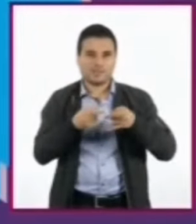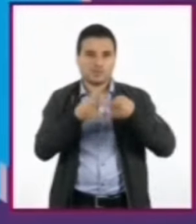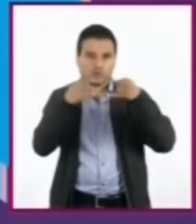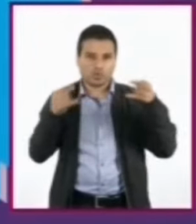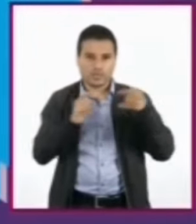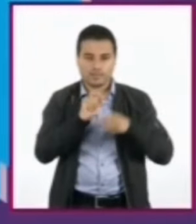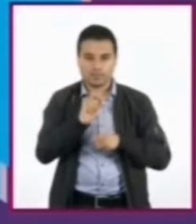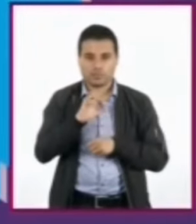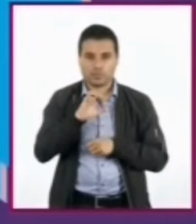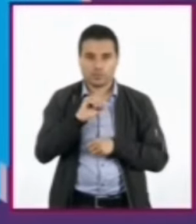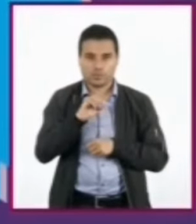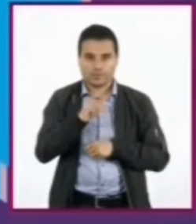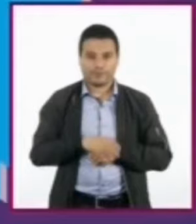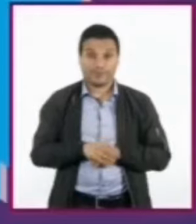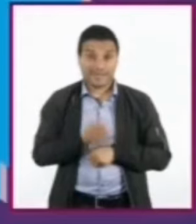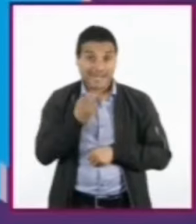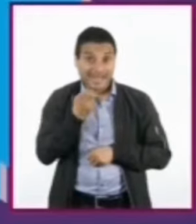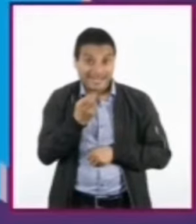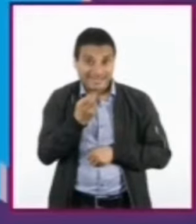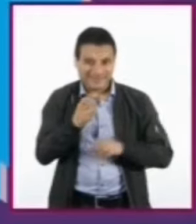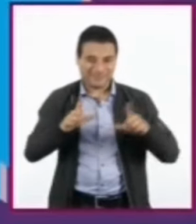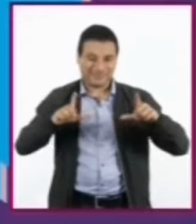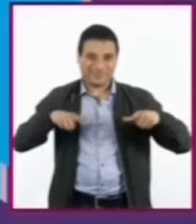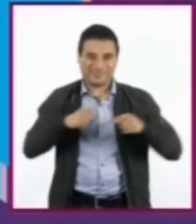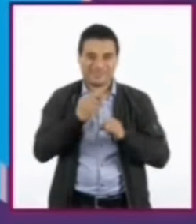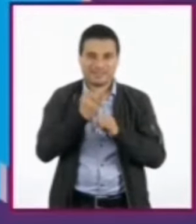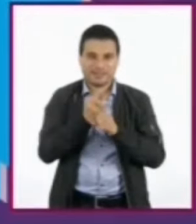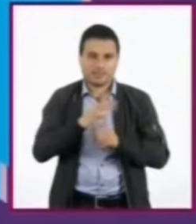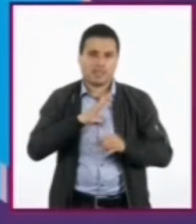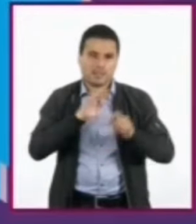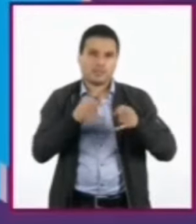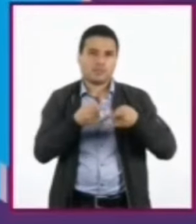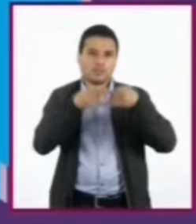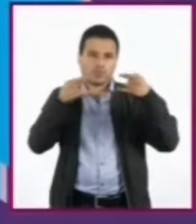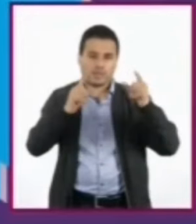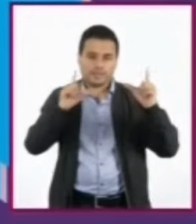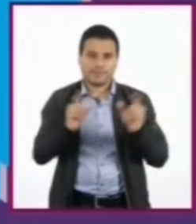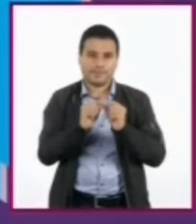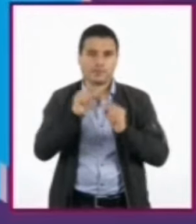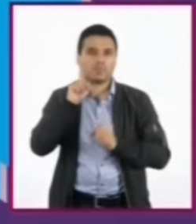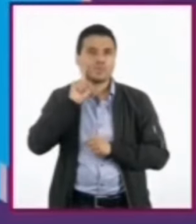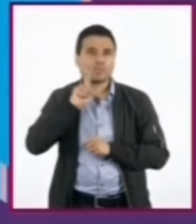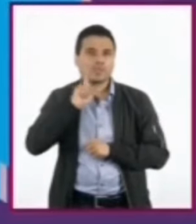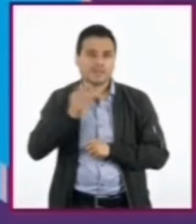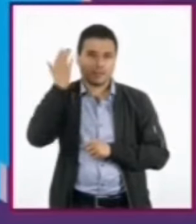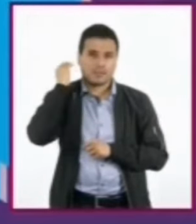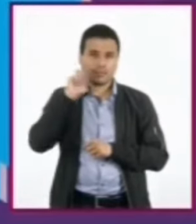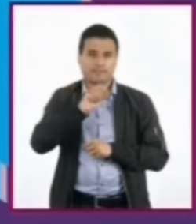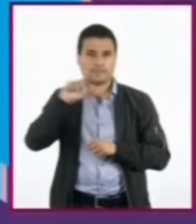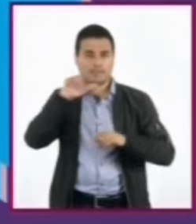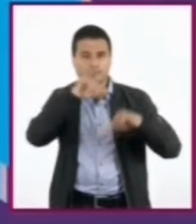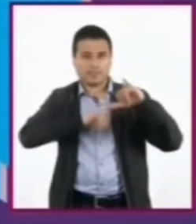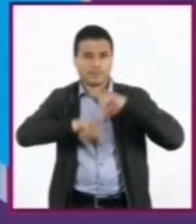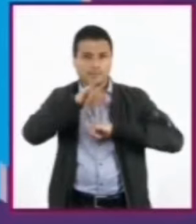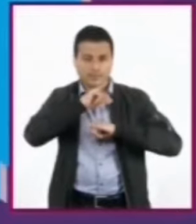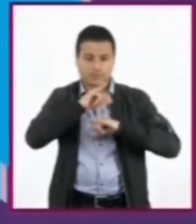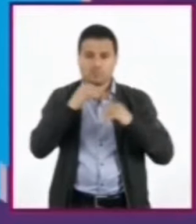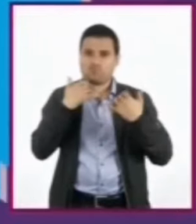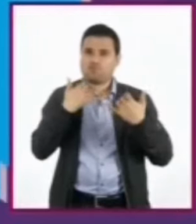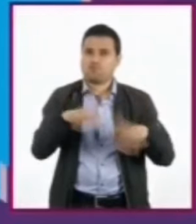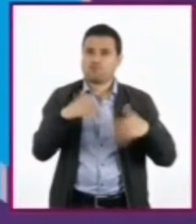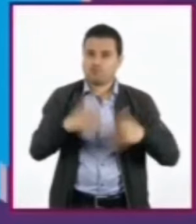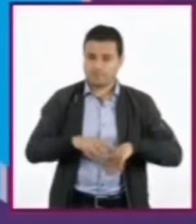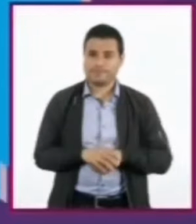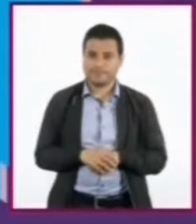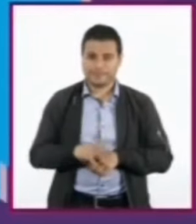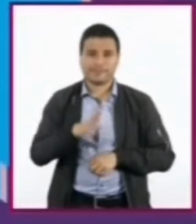www.mujeresenlahistoria.com. En este sitio se relatan breves biografías de mujeres que realizaron diversas aportaciones al